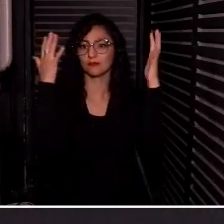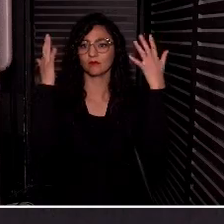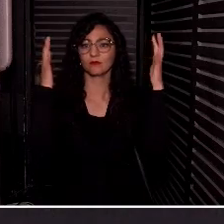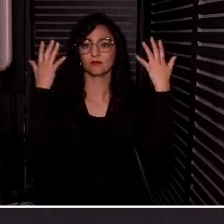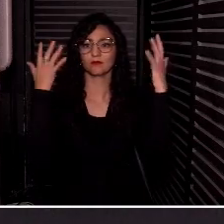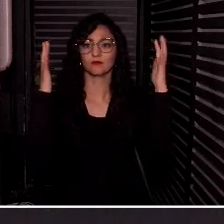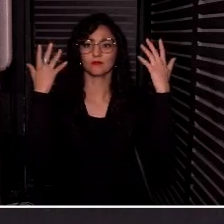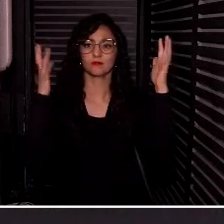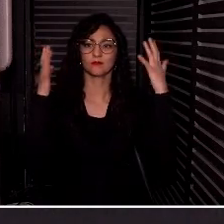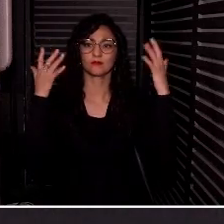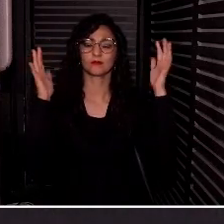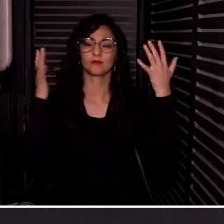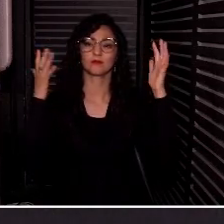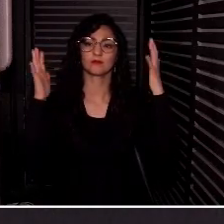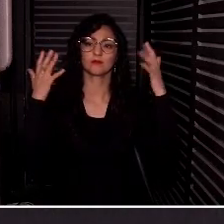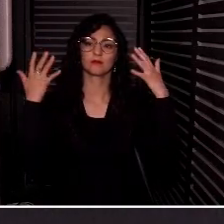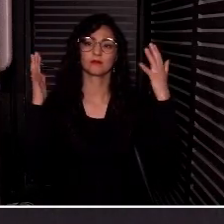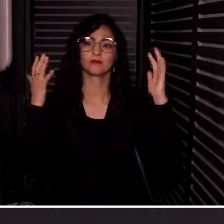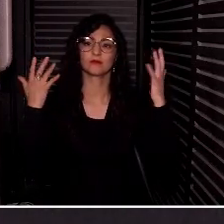no